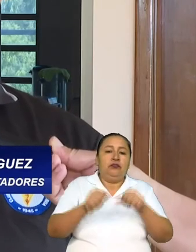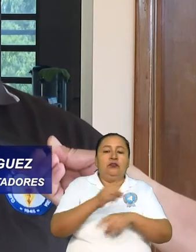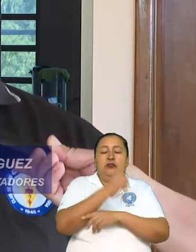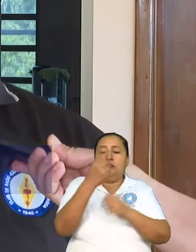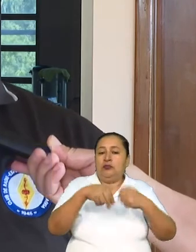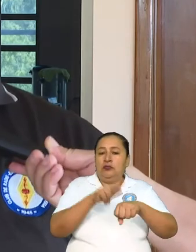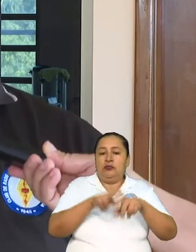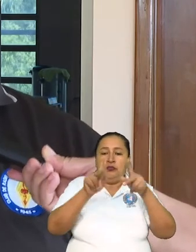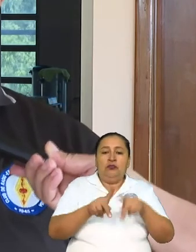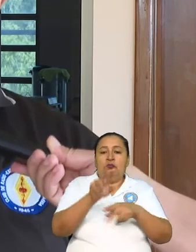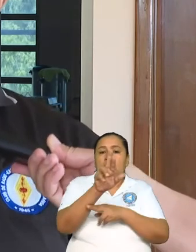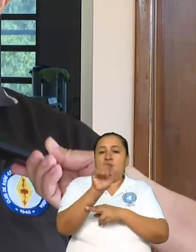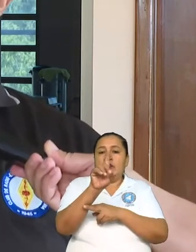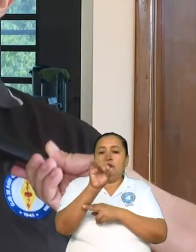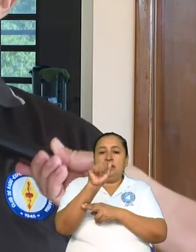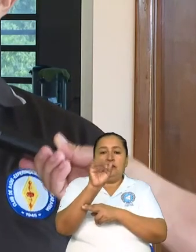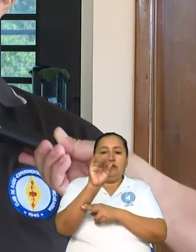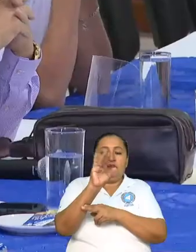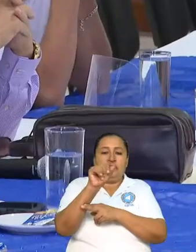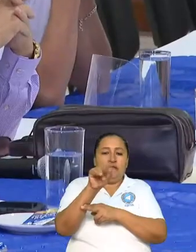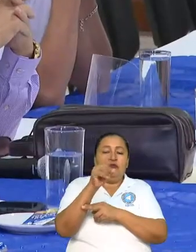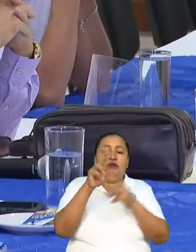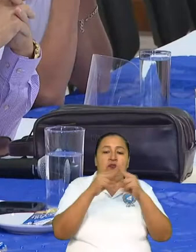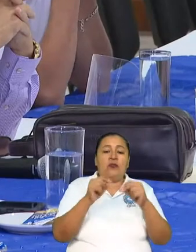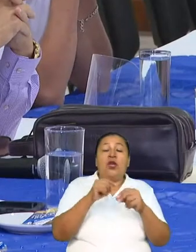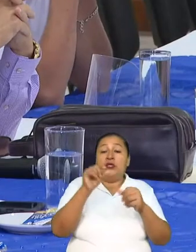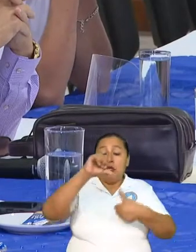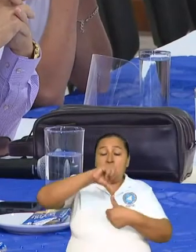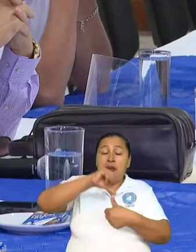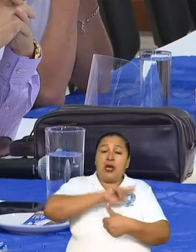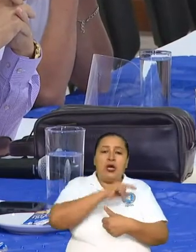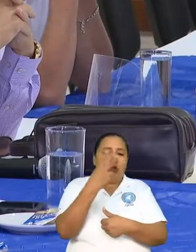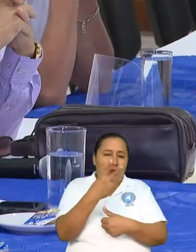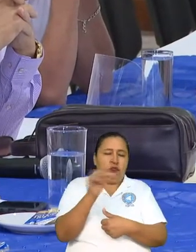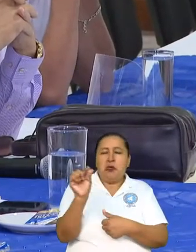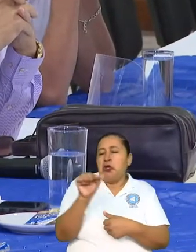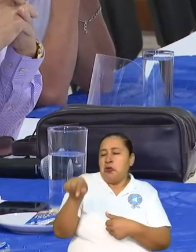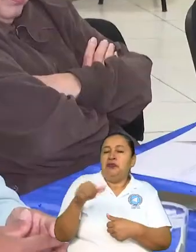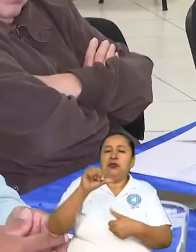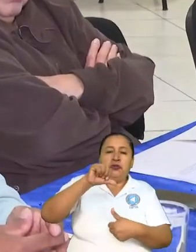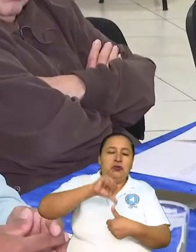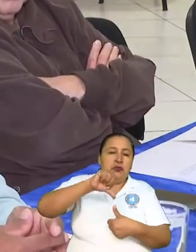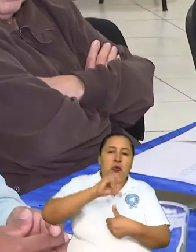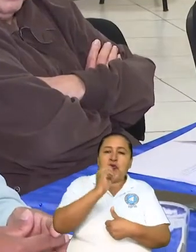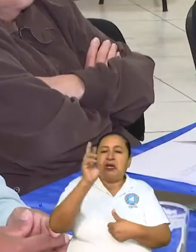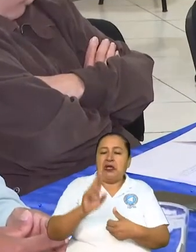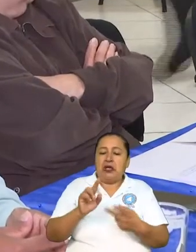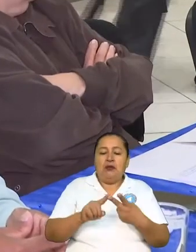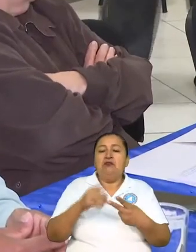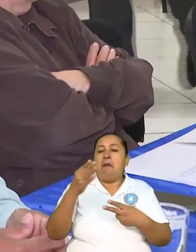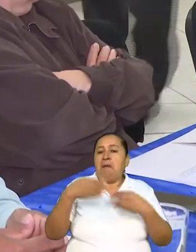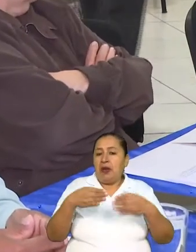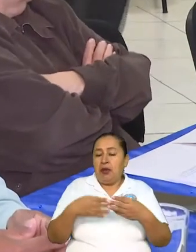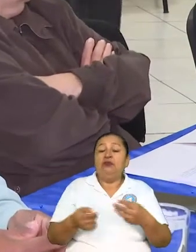de Radioaficionado Nicaragüense. En Centroamérica solamente hay dos países, de muy reciente data, Costa Rica y Panamá. Nosotros seríamos